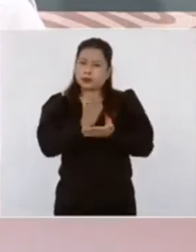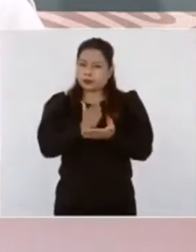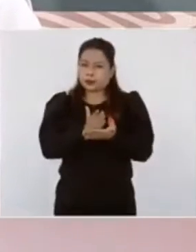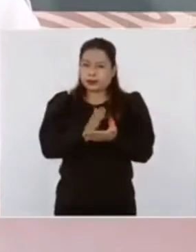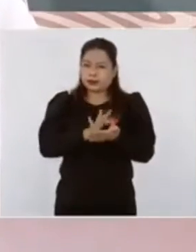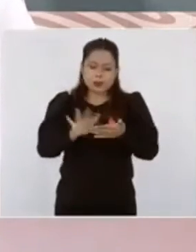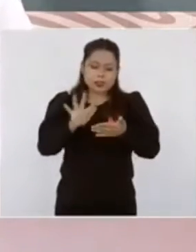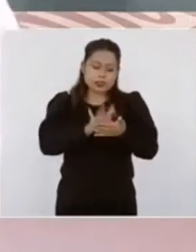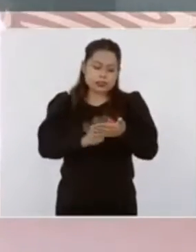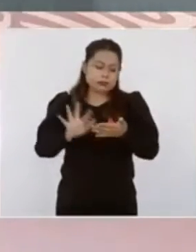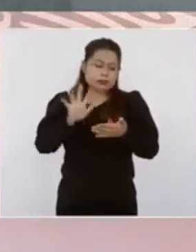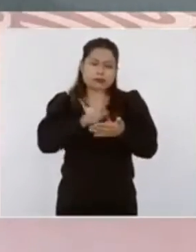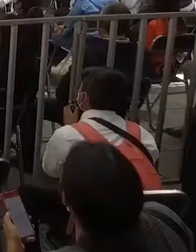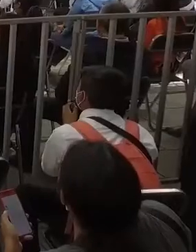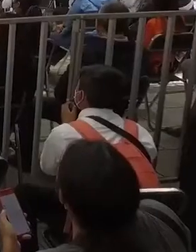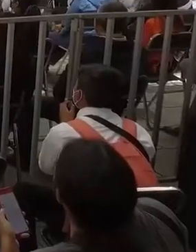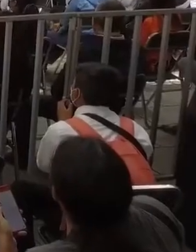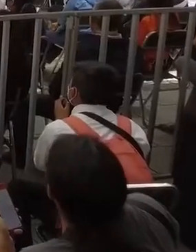nos da